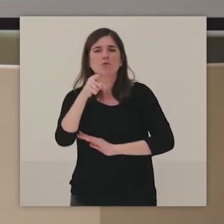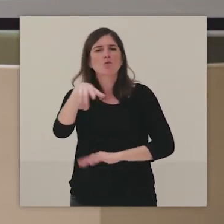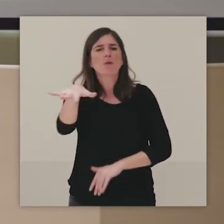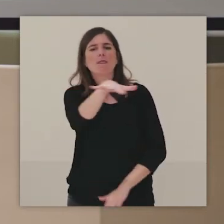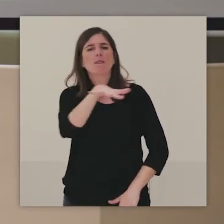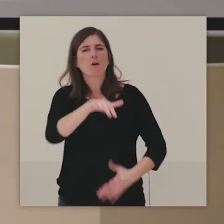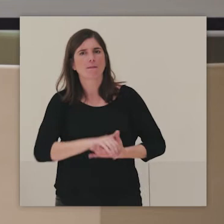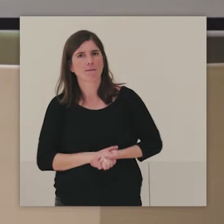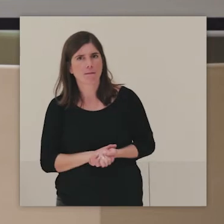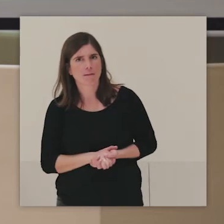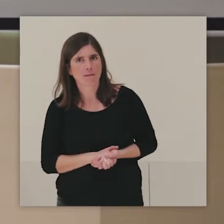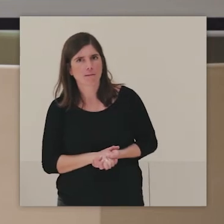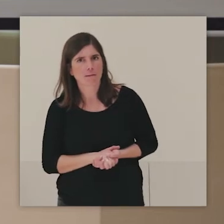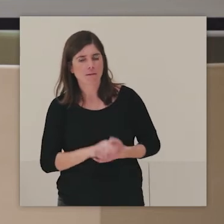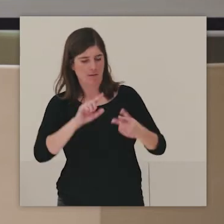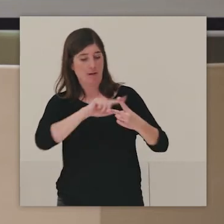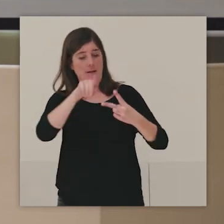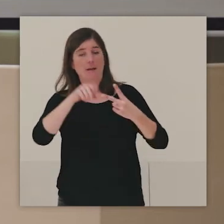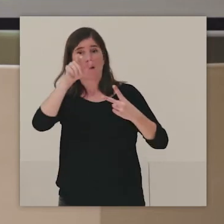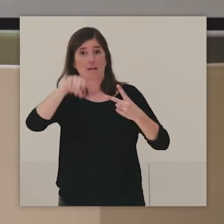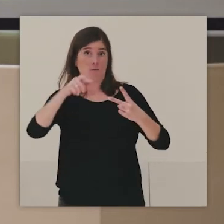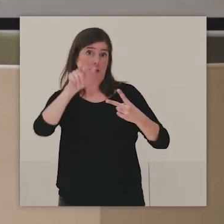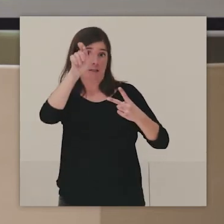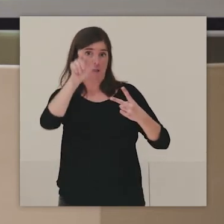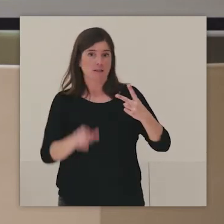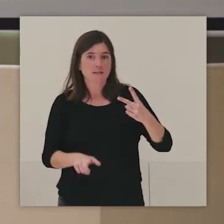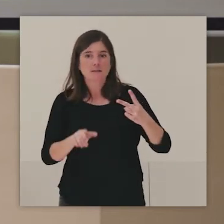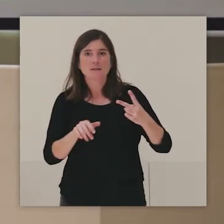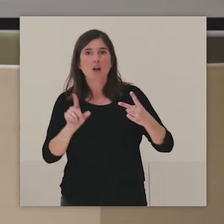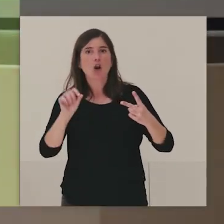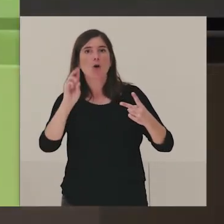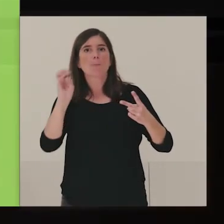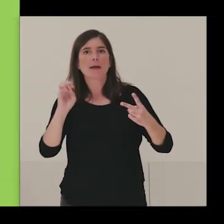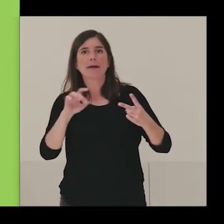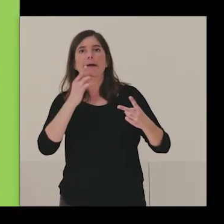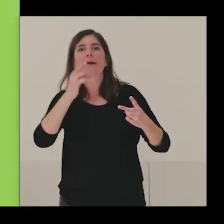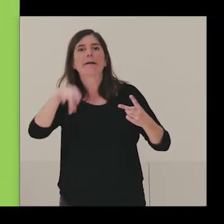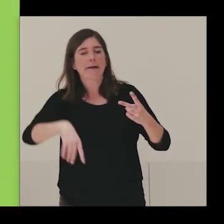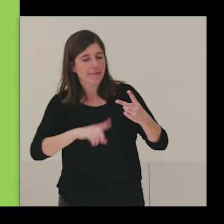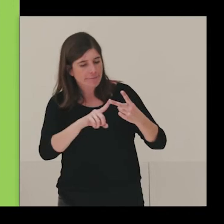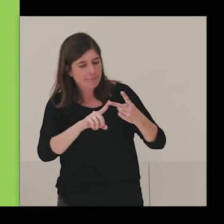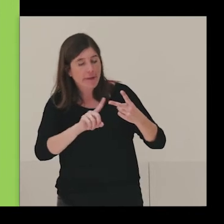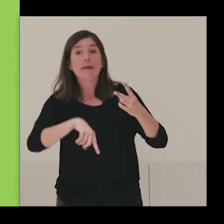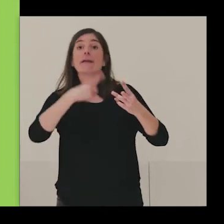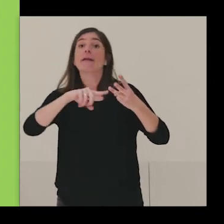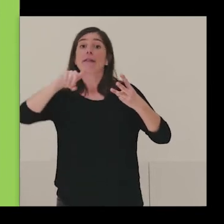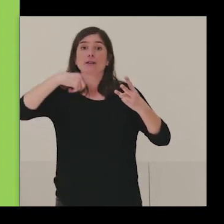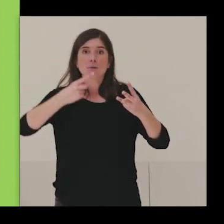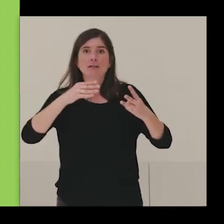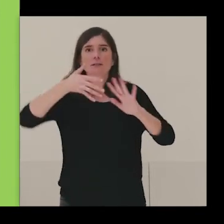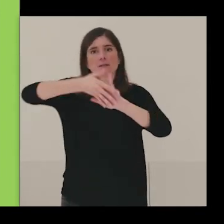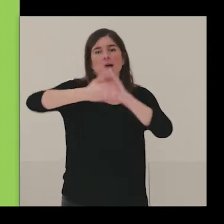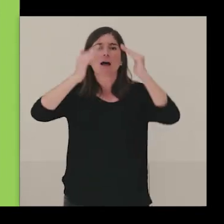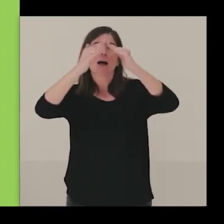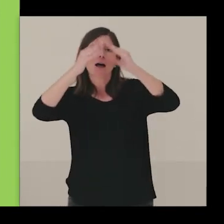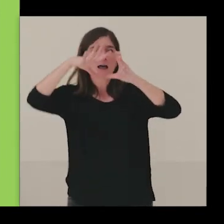de un personaje concreto, identificamos al personaje y luego empezamos el recorrido. Vamos a empezar por la planta baja,